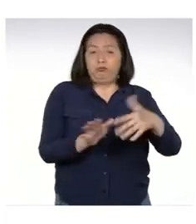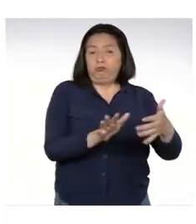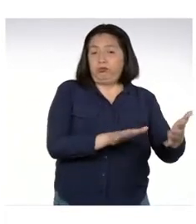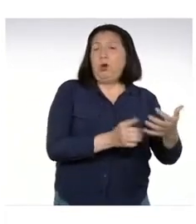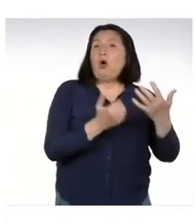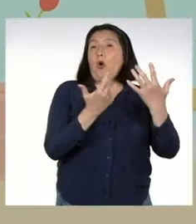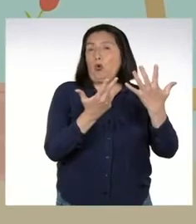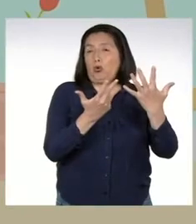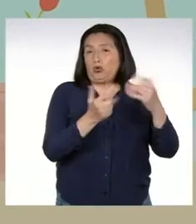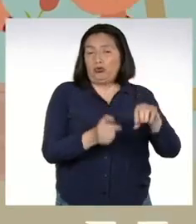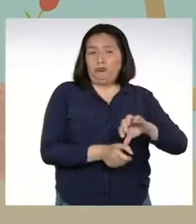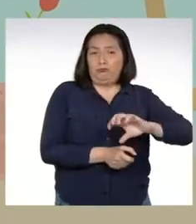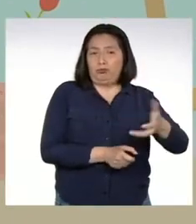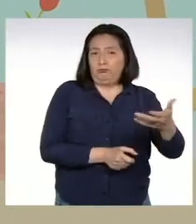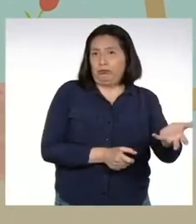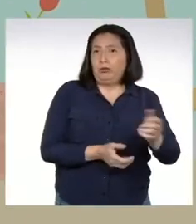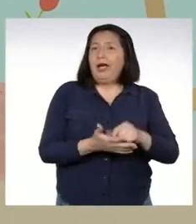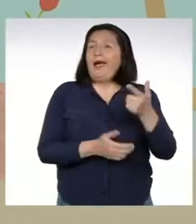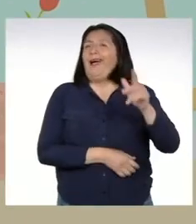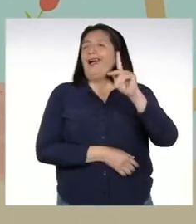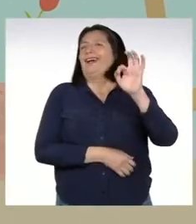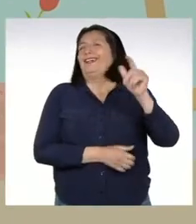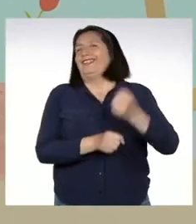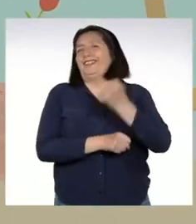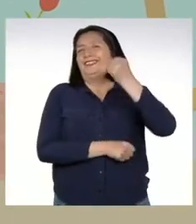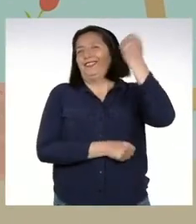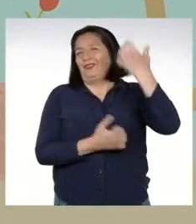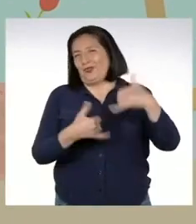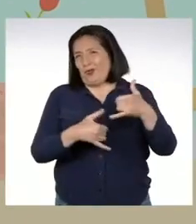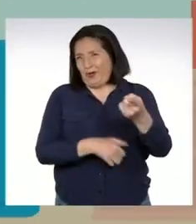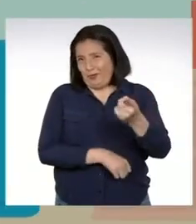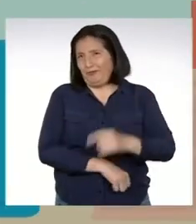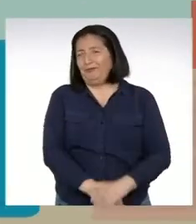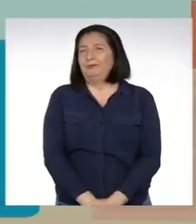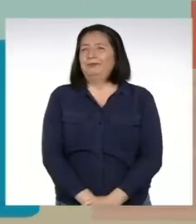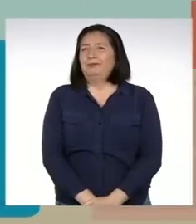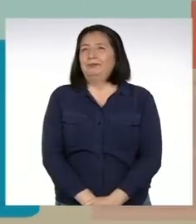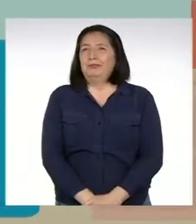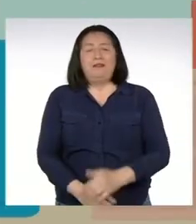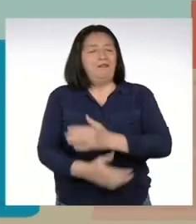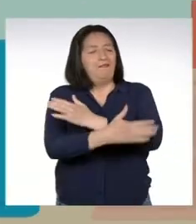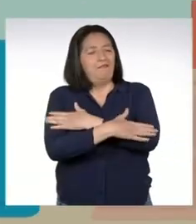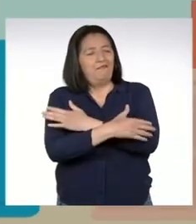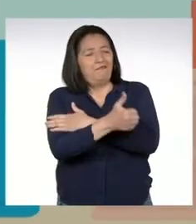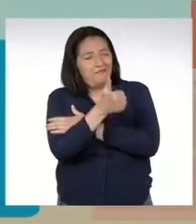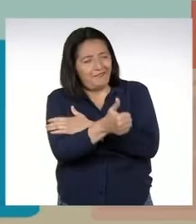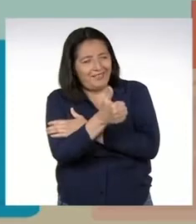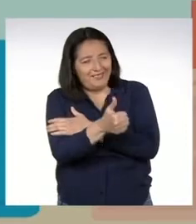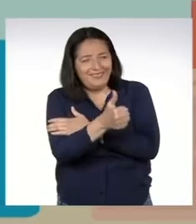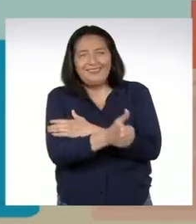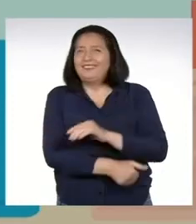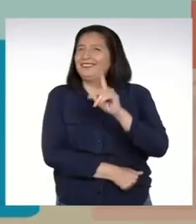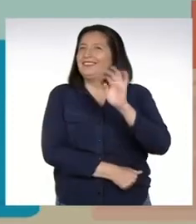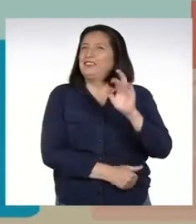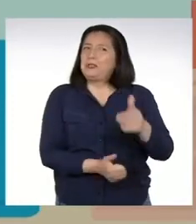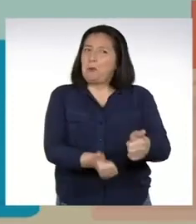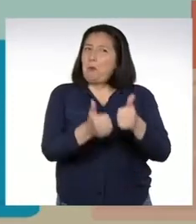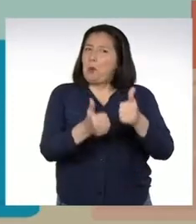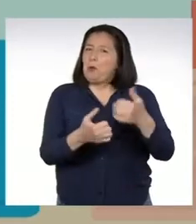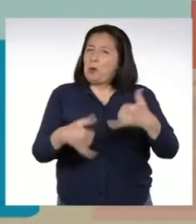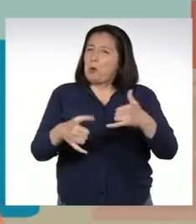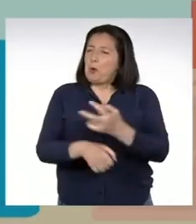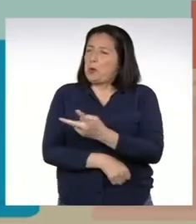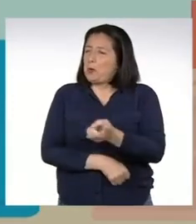botellas. Es decir, Carla ha ganado el juego. Felicitaciones, Carla, y muy buen juego